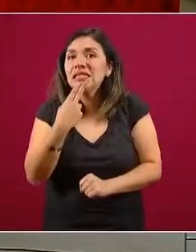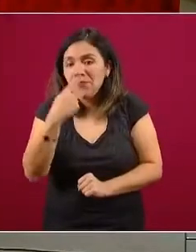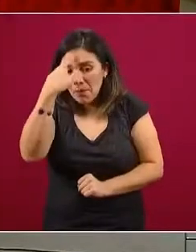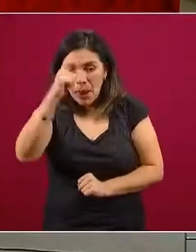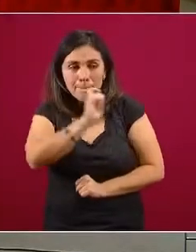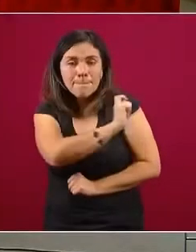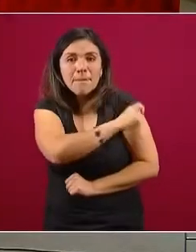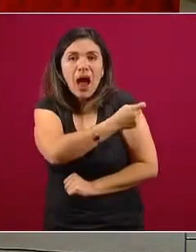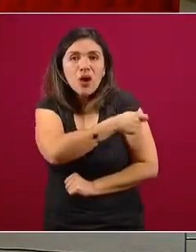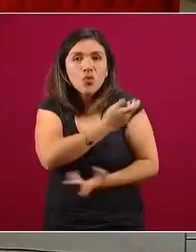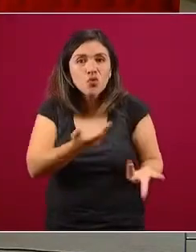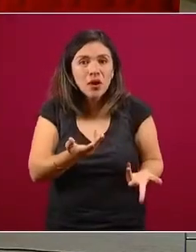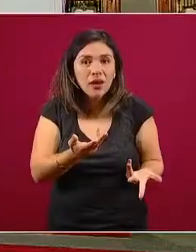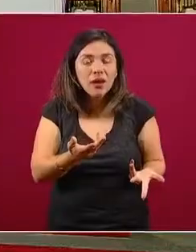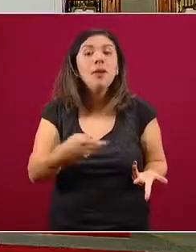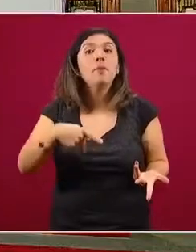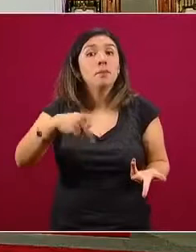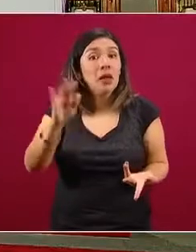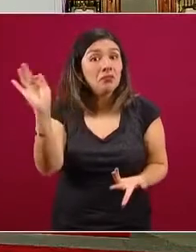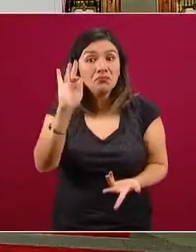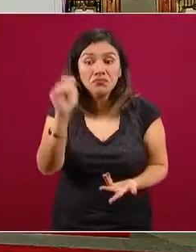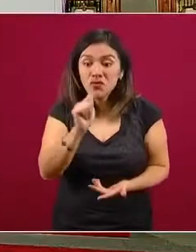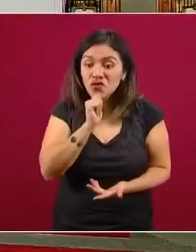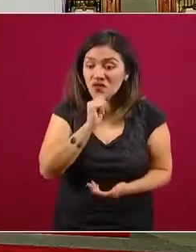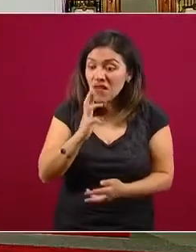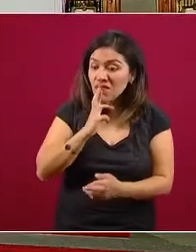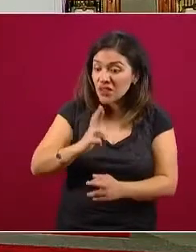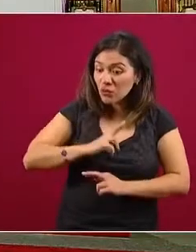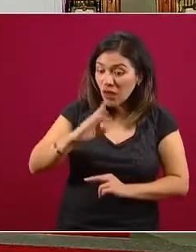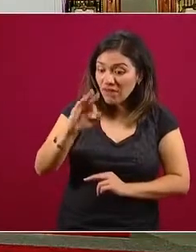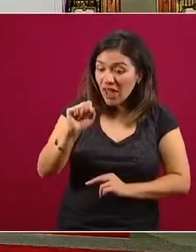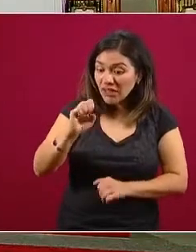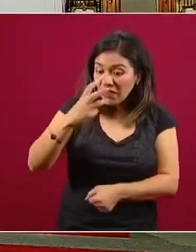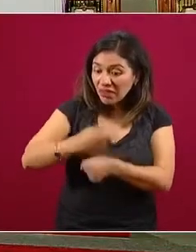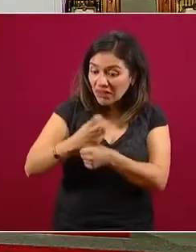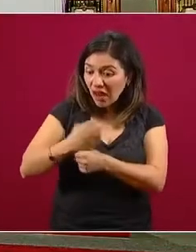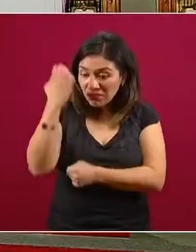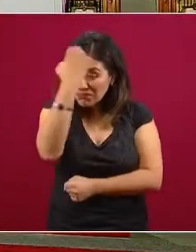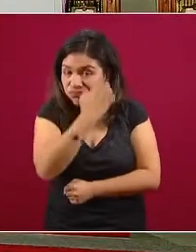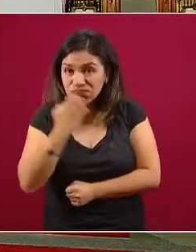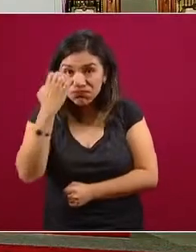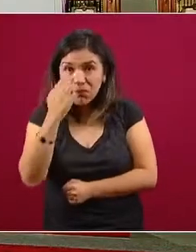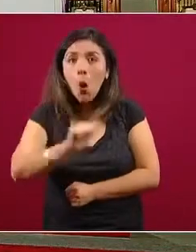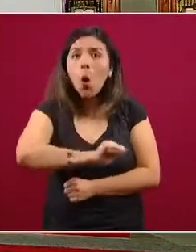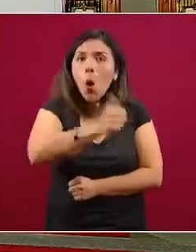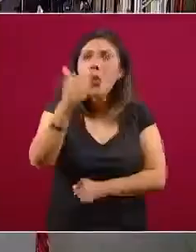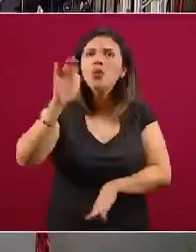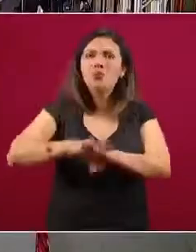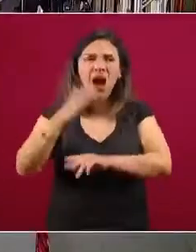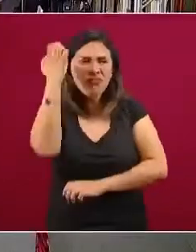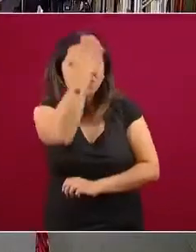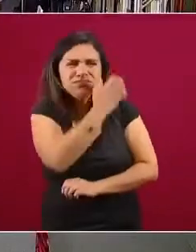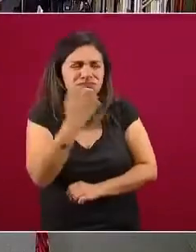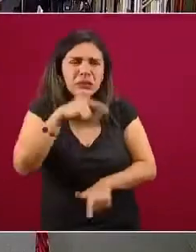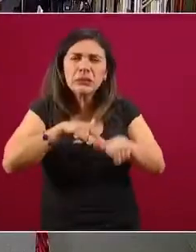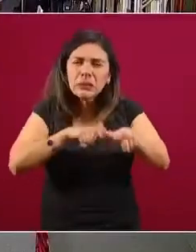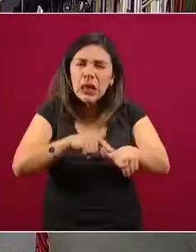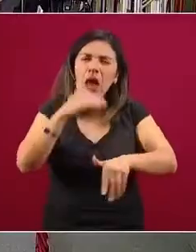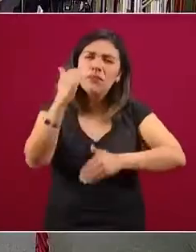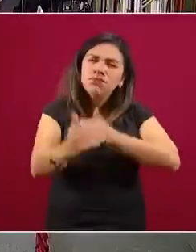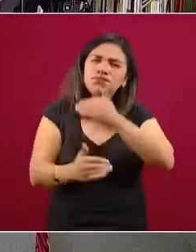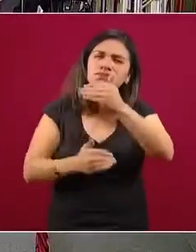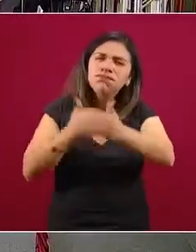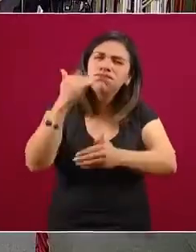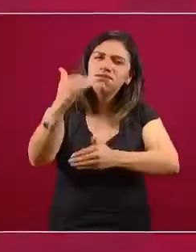vacunación, pero mientras no estén los resultados de la fase 3 y posiblemente otros adicionales que continuarán